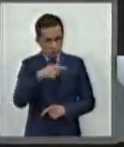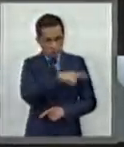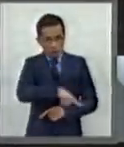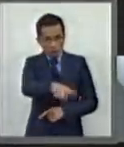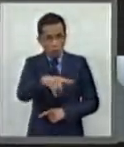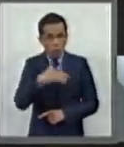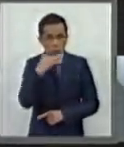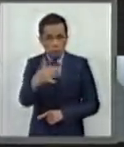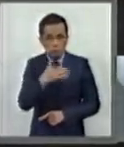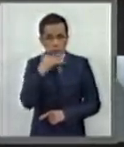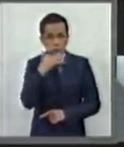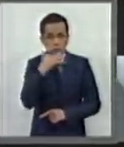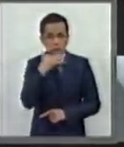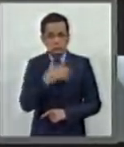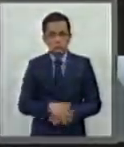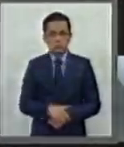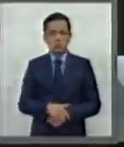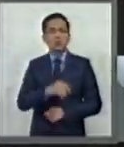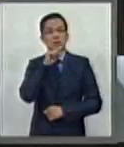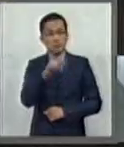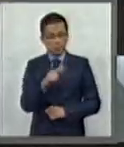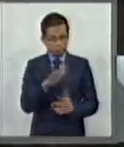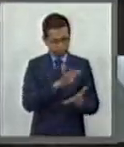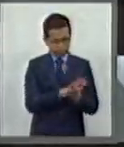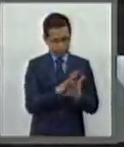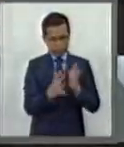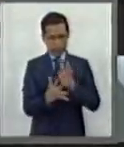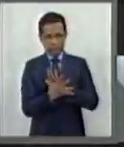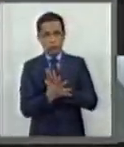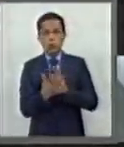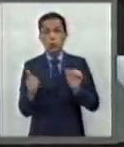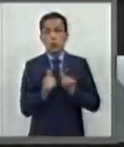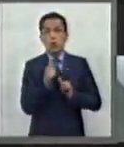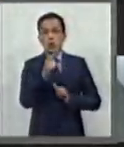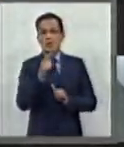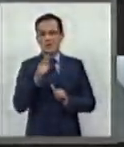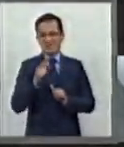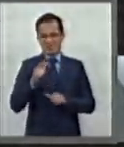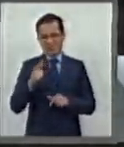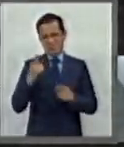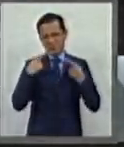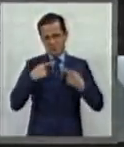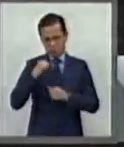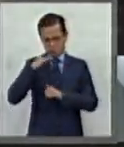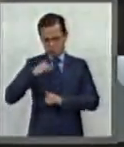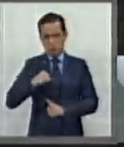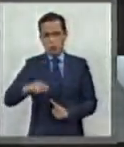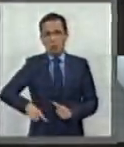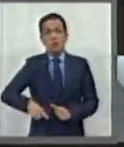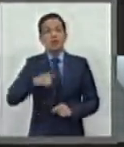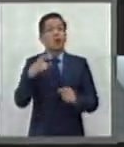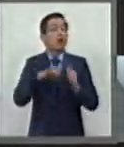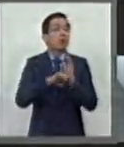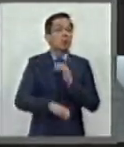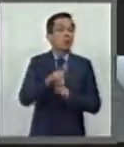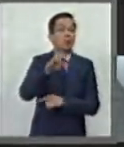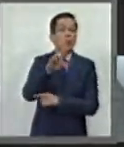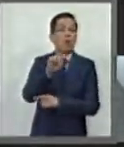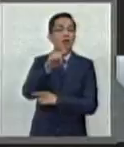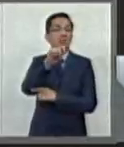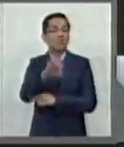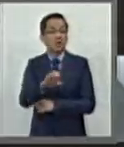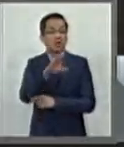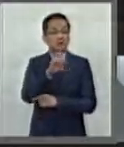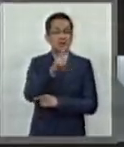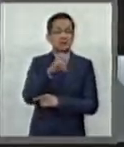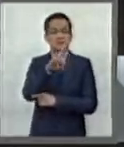corrupción y de contubernio con gobernadores de la calaña de Javier Duarte, de César Duarte,